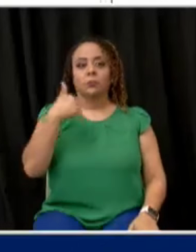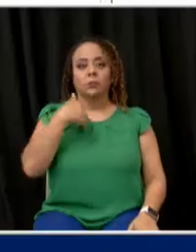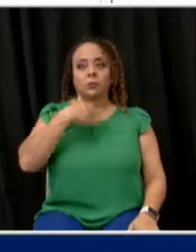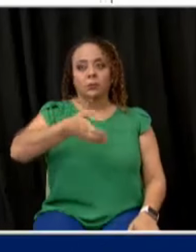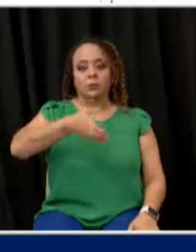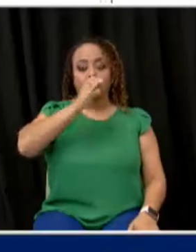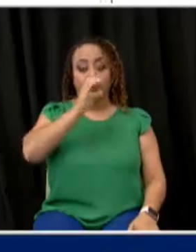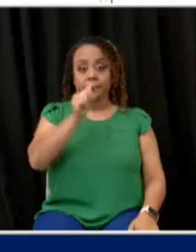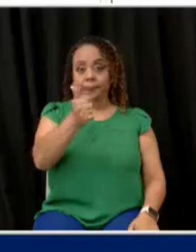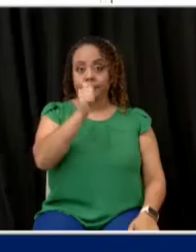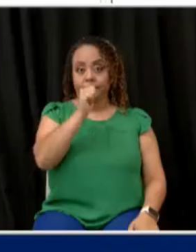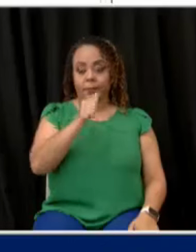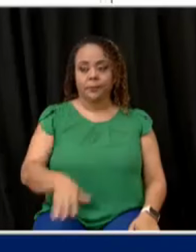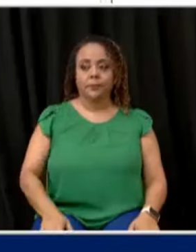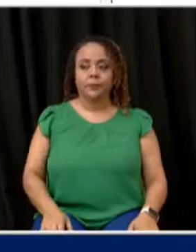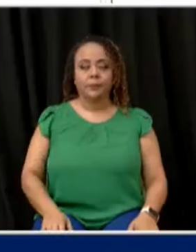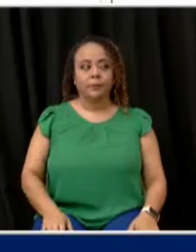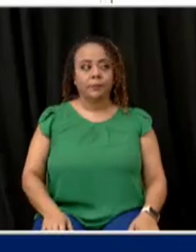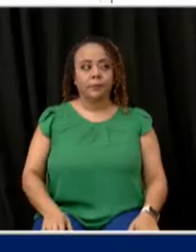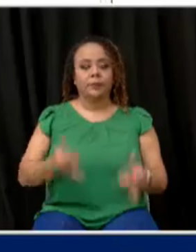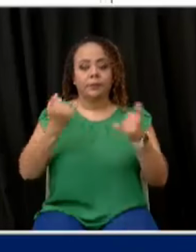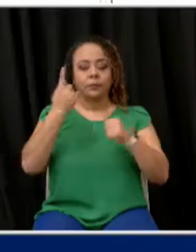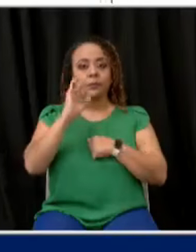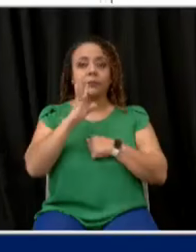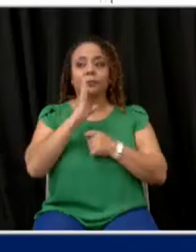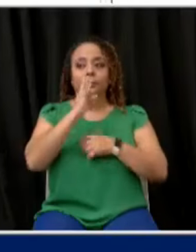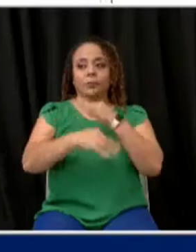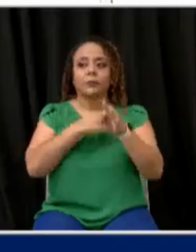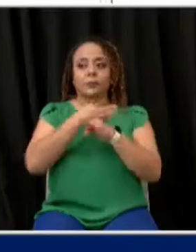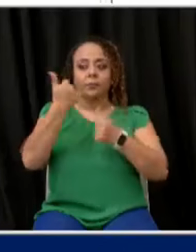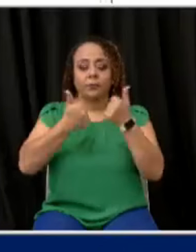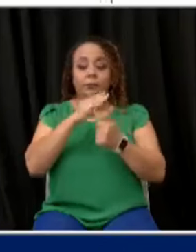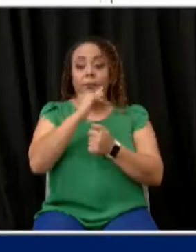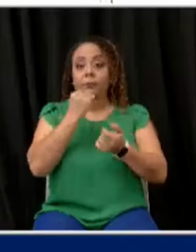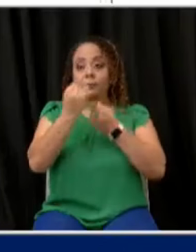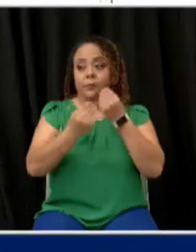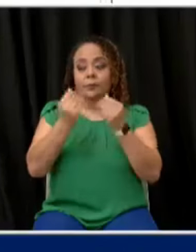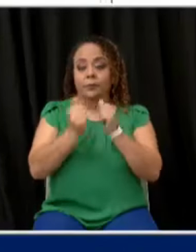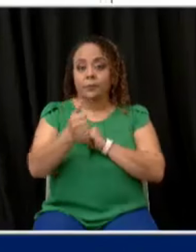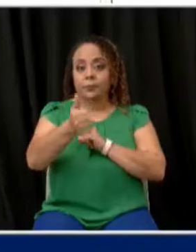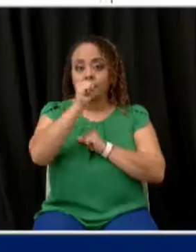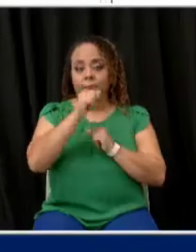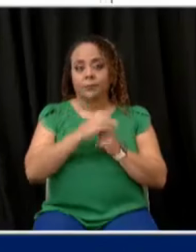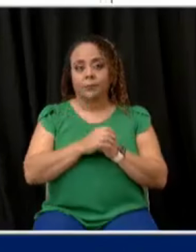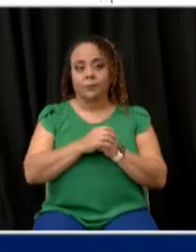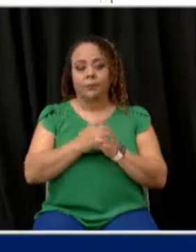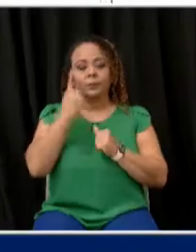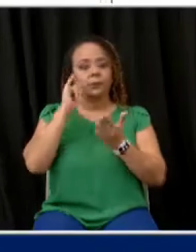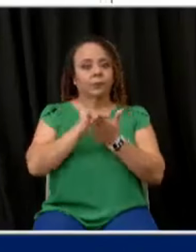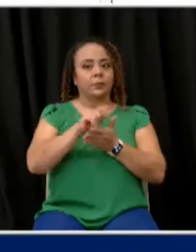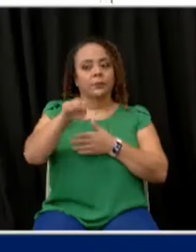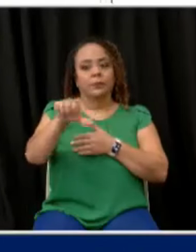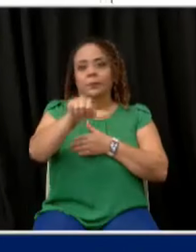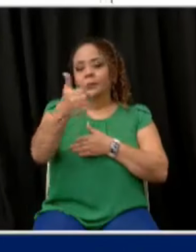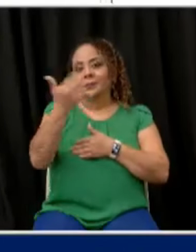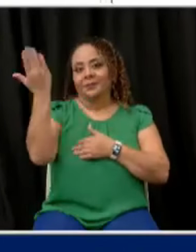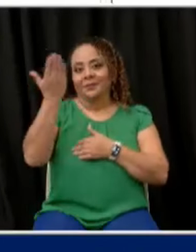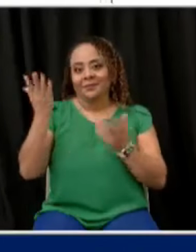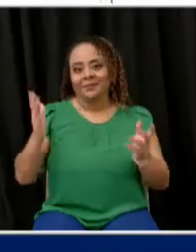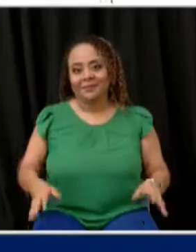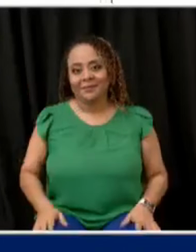bebidas hidratantes. Ahora, para hablar de cuál tipo, de qué hacer con la hidratación, miren, para eso necesitaríamos otra charla. O sea, claro. Sinceramente,